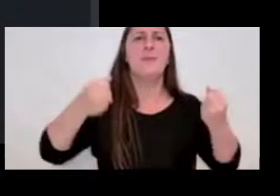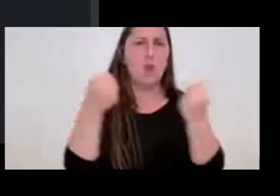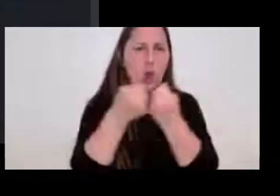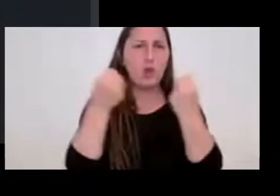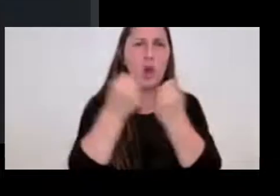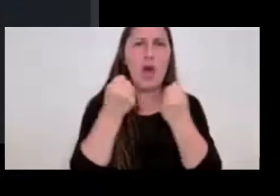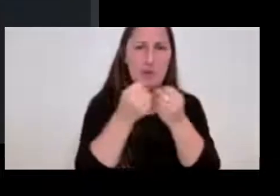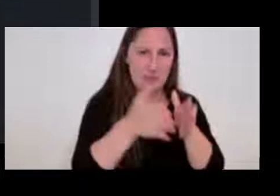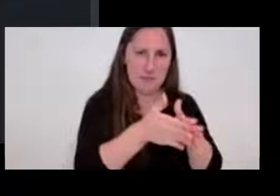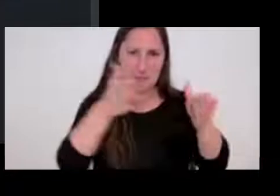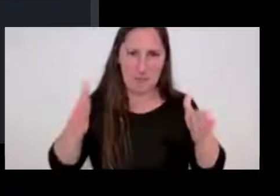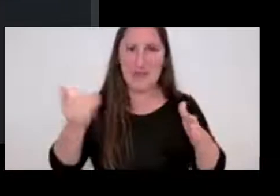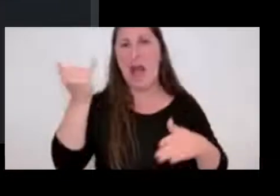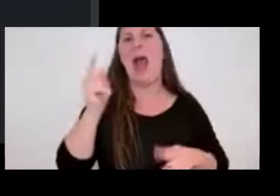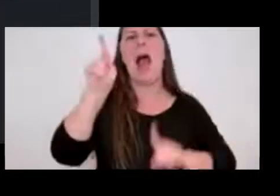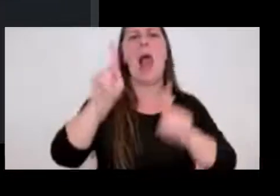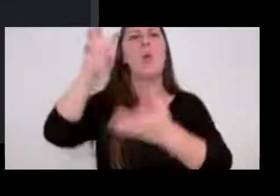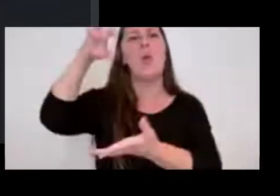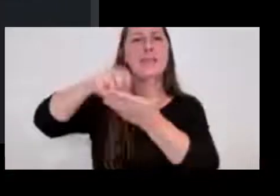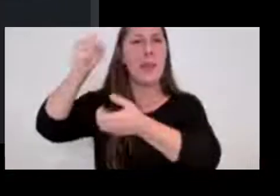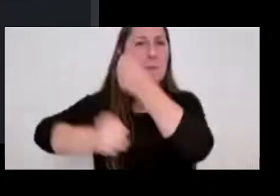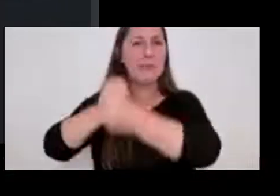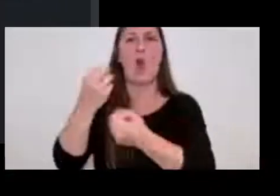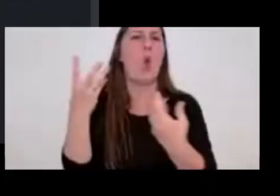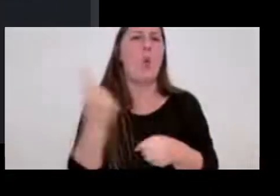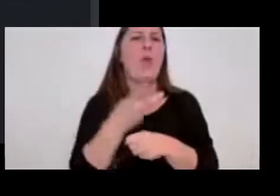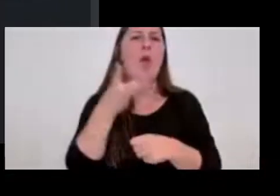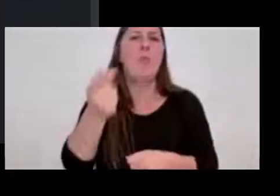porque hay empresas, comercios, que hoy no pueden comprar un controlador nuevo, digamos, ¿no?